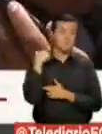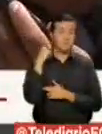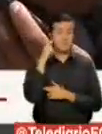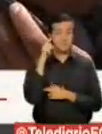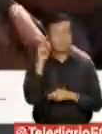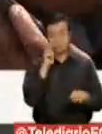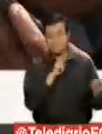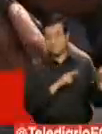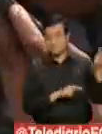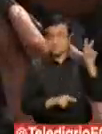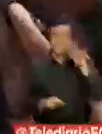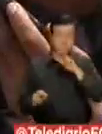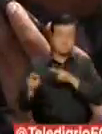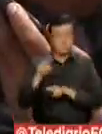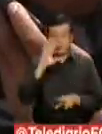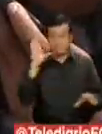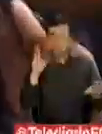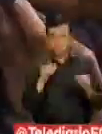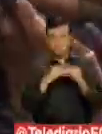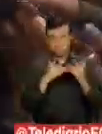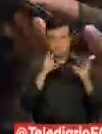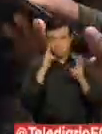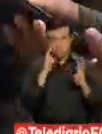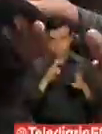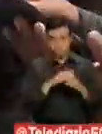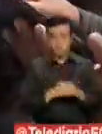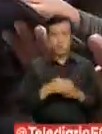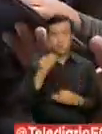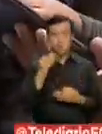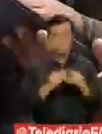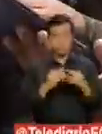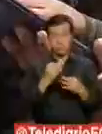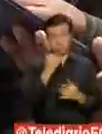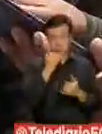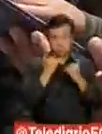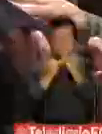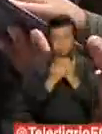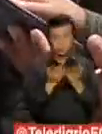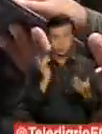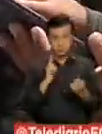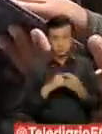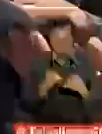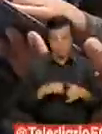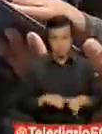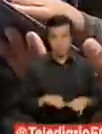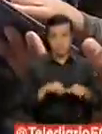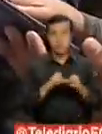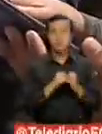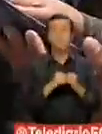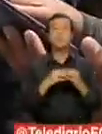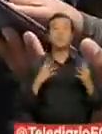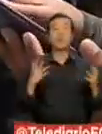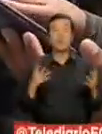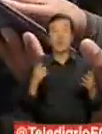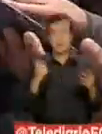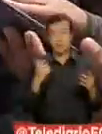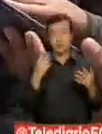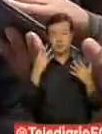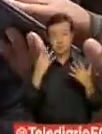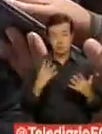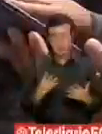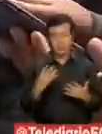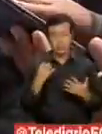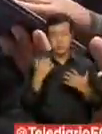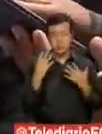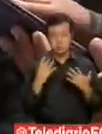llevar a buen término e investigar. La justicia me falló a mí y me sigue fallando. Son casi 9 años